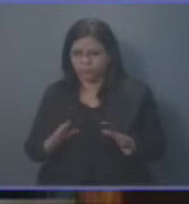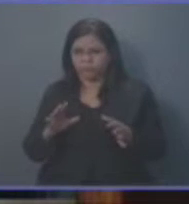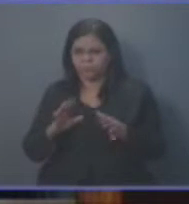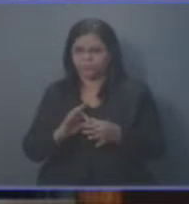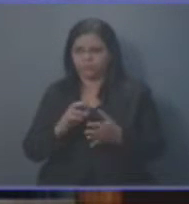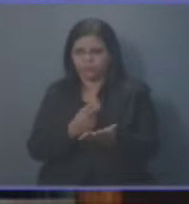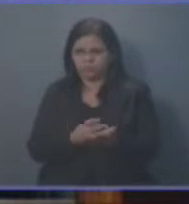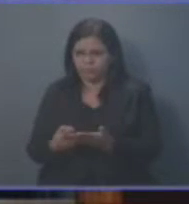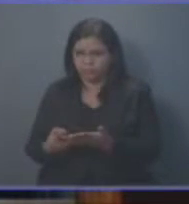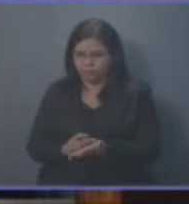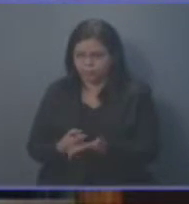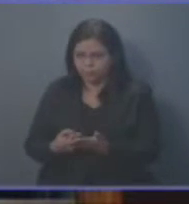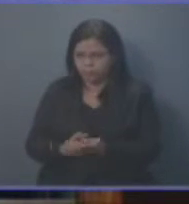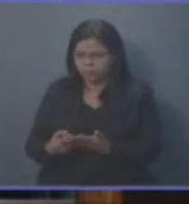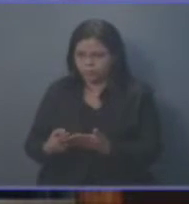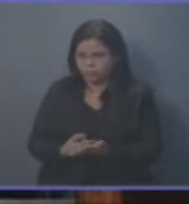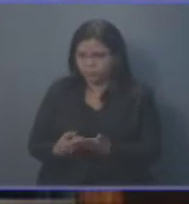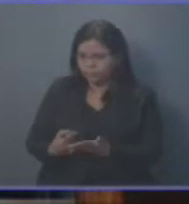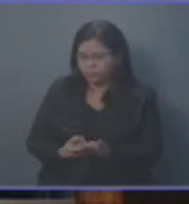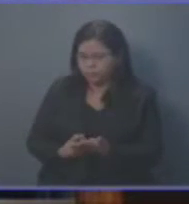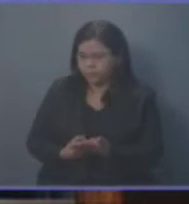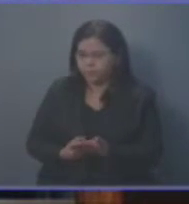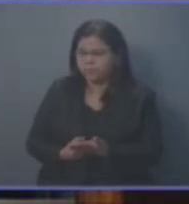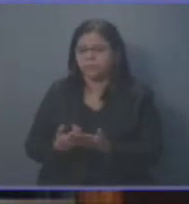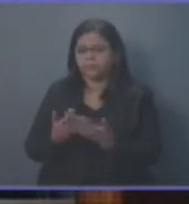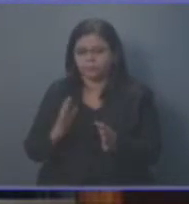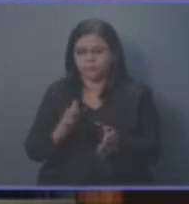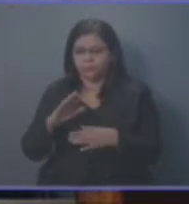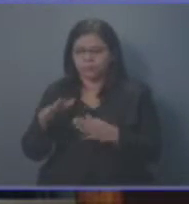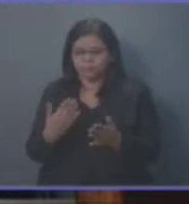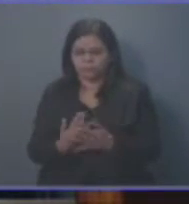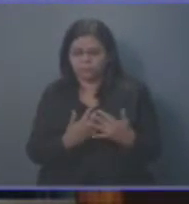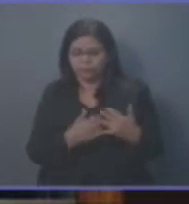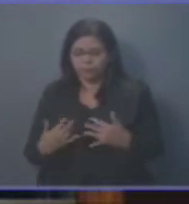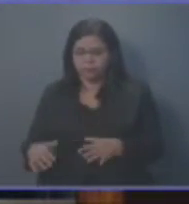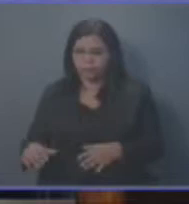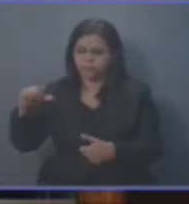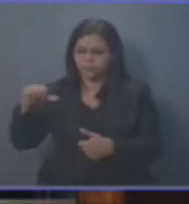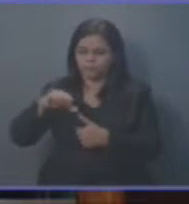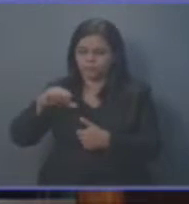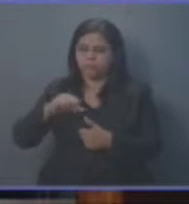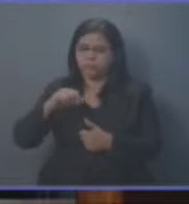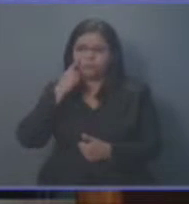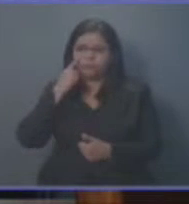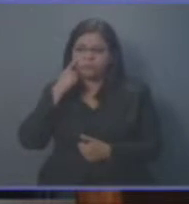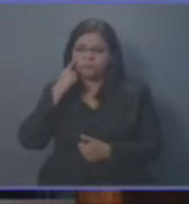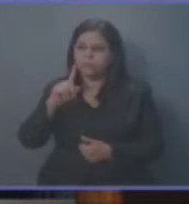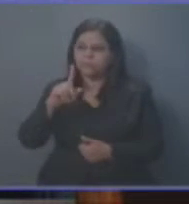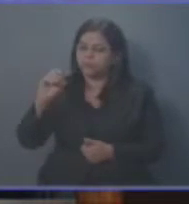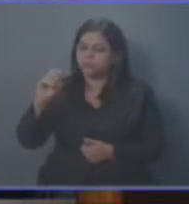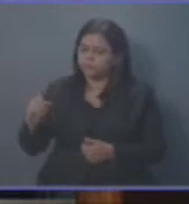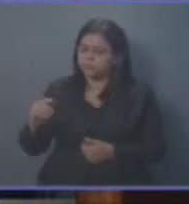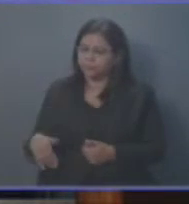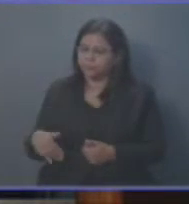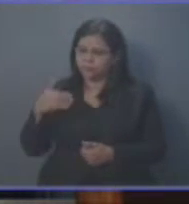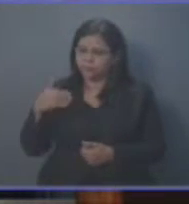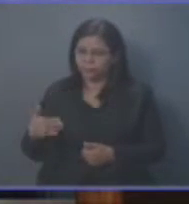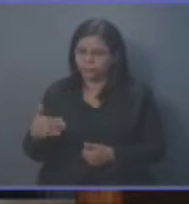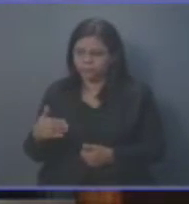de los 12avos Juegos Deportivos Centroamericanos en Santa Tecla para el año